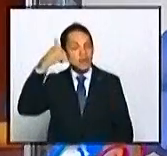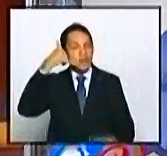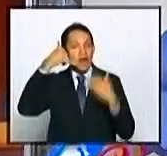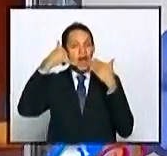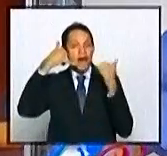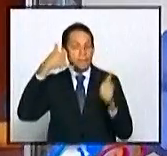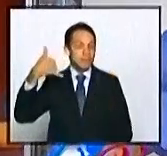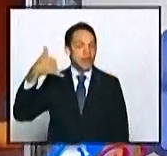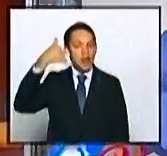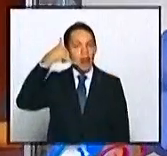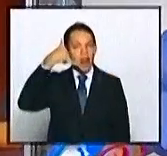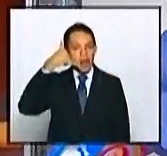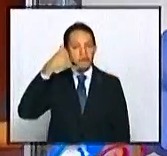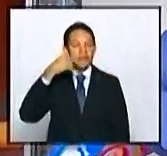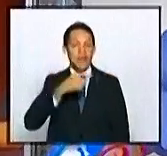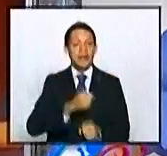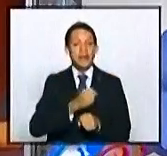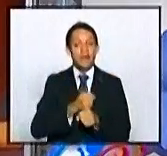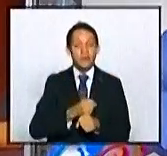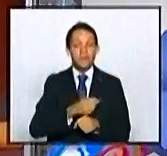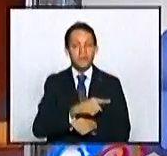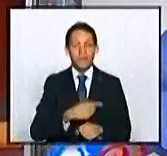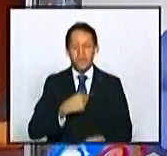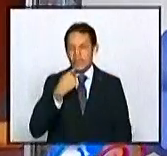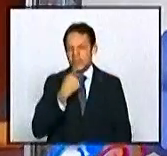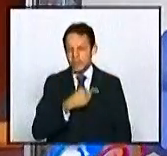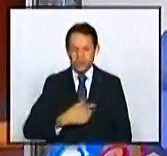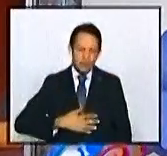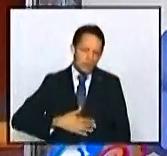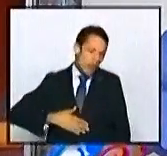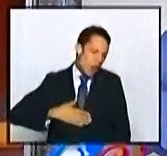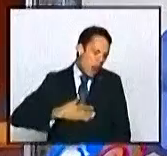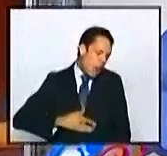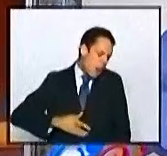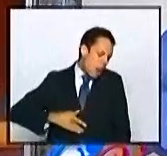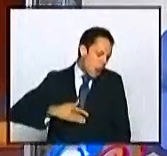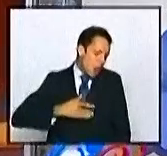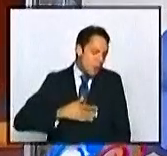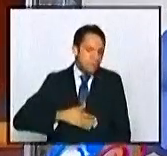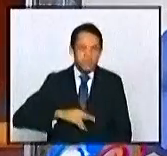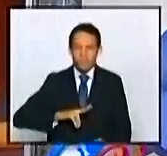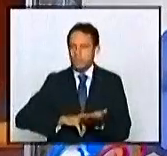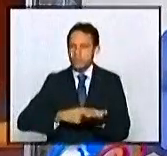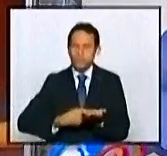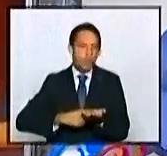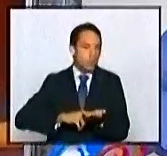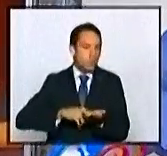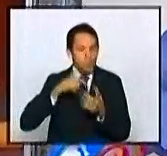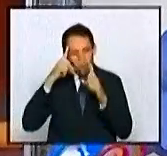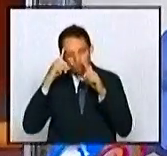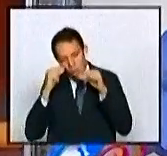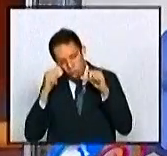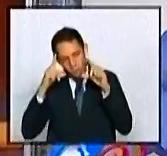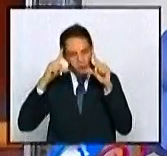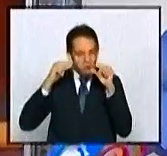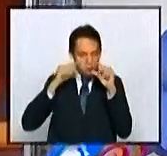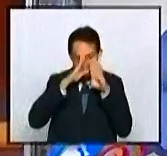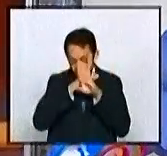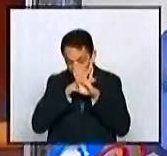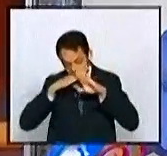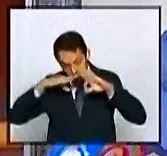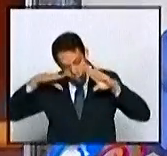que tenía un problema de gastritis, que no podía dormir bien, que tenía